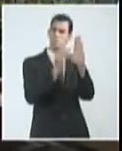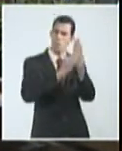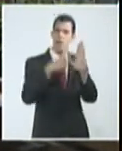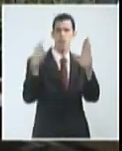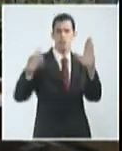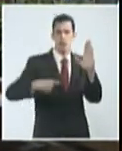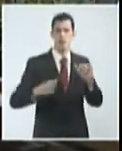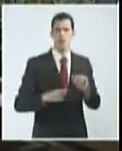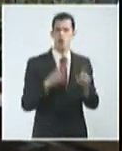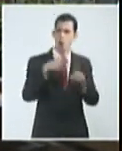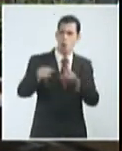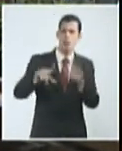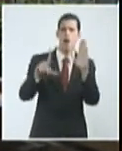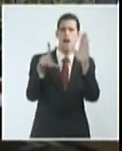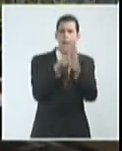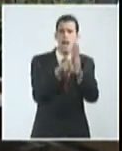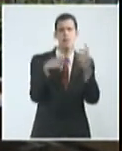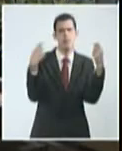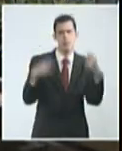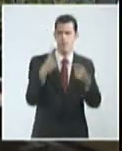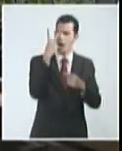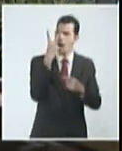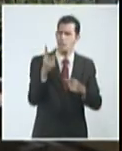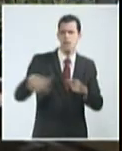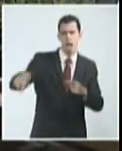también para su tratamiento